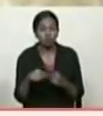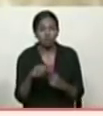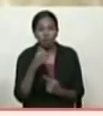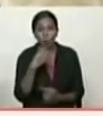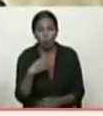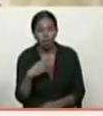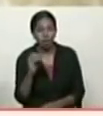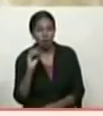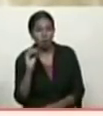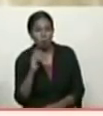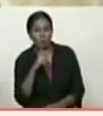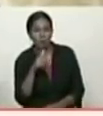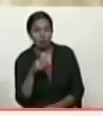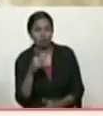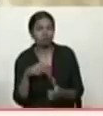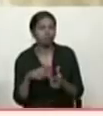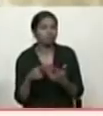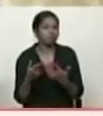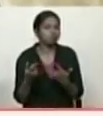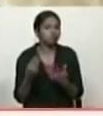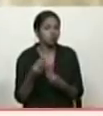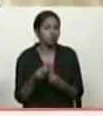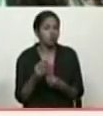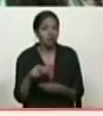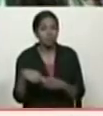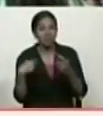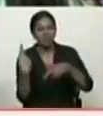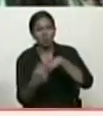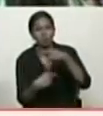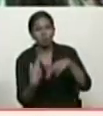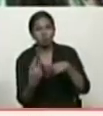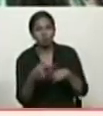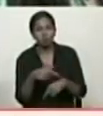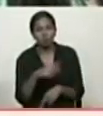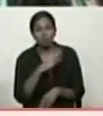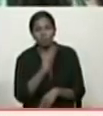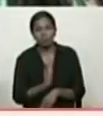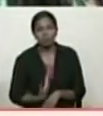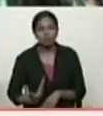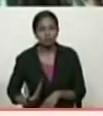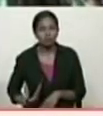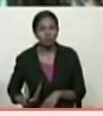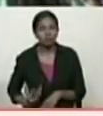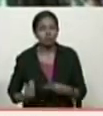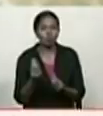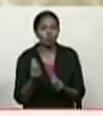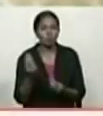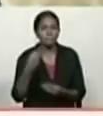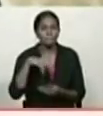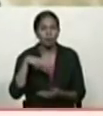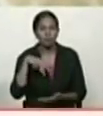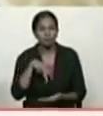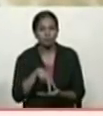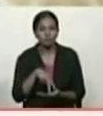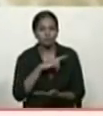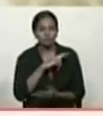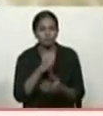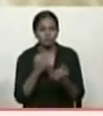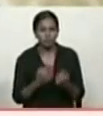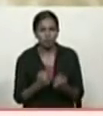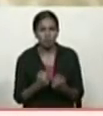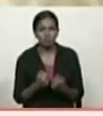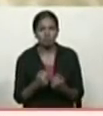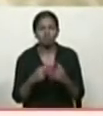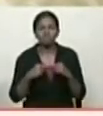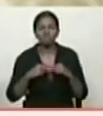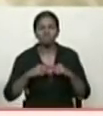vas por las malas. Y resulta que esta revolución, este pueblo y este presidente tienen mucha más firmeza y más capacidad de salir